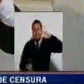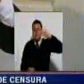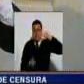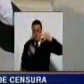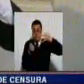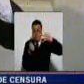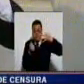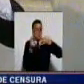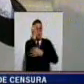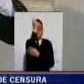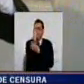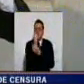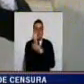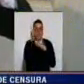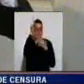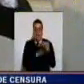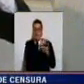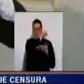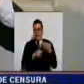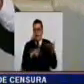eso se hunde, ¿sí?